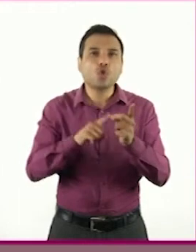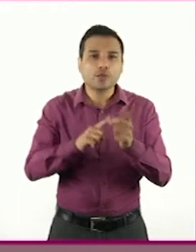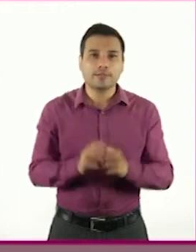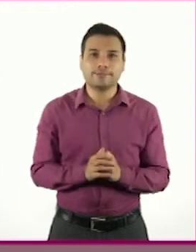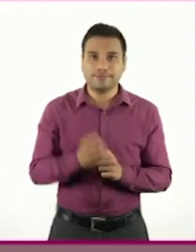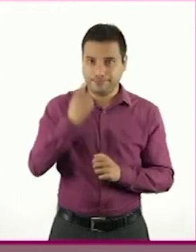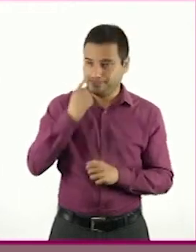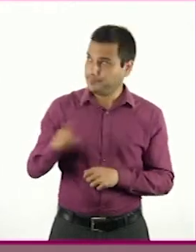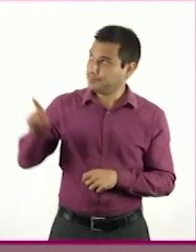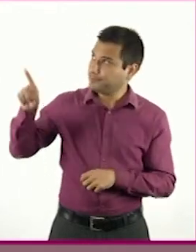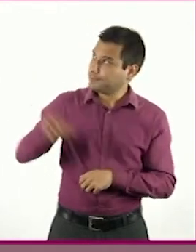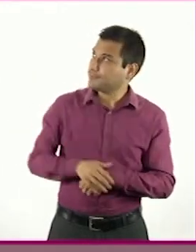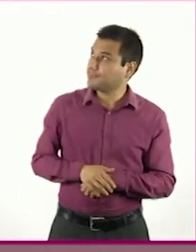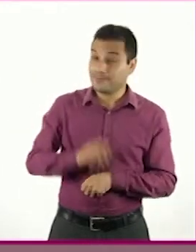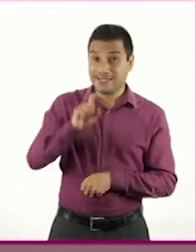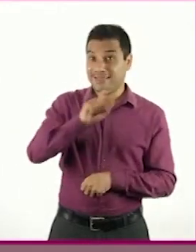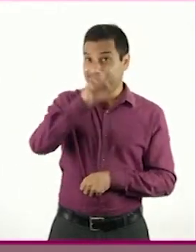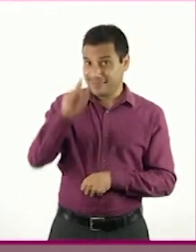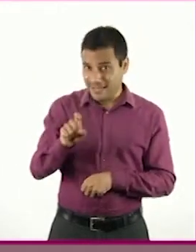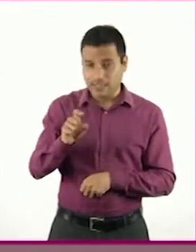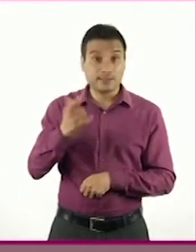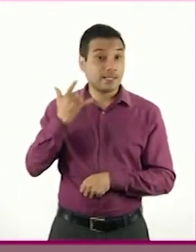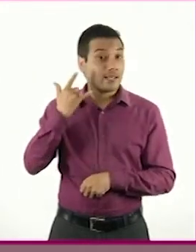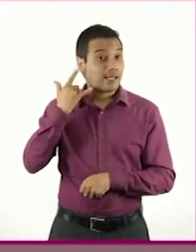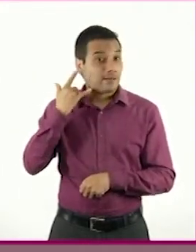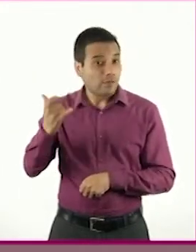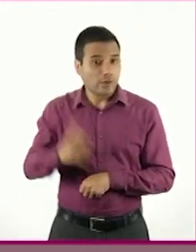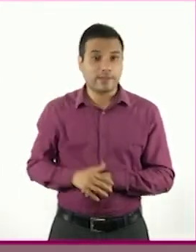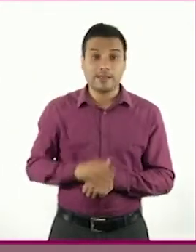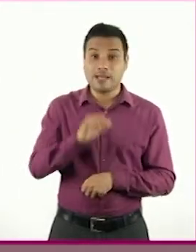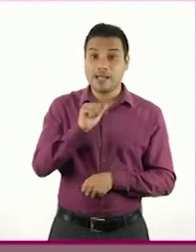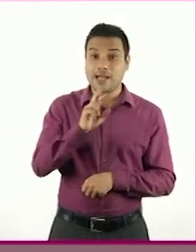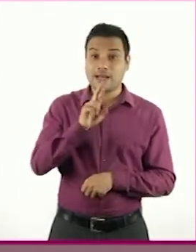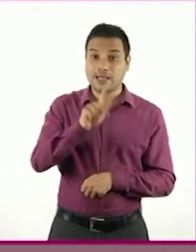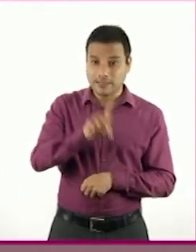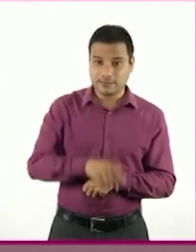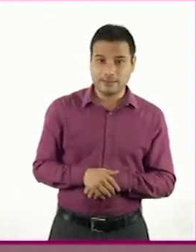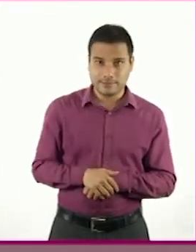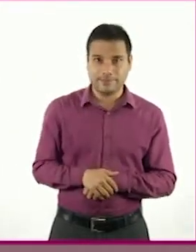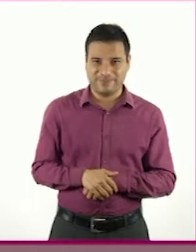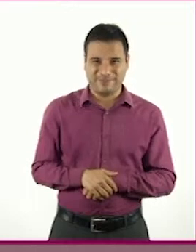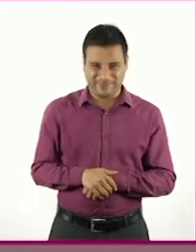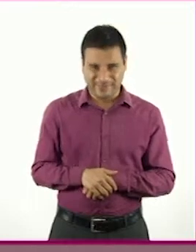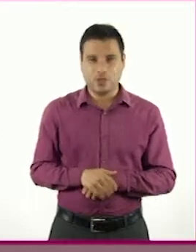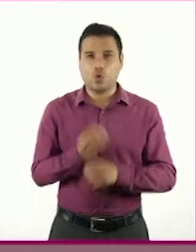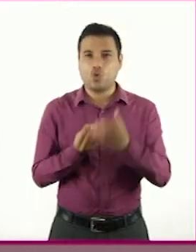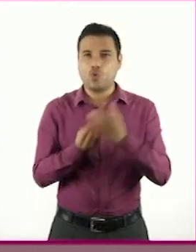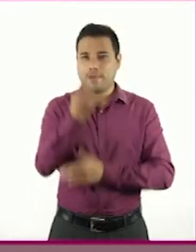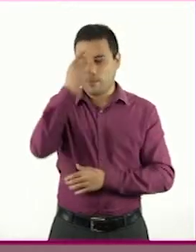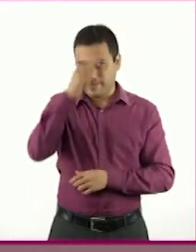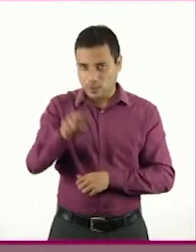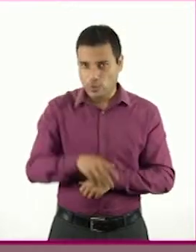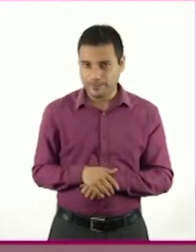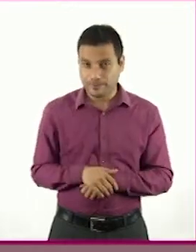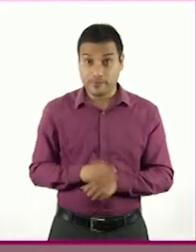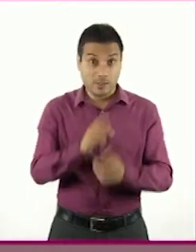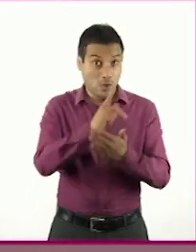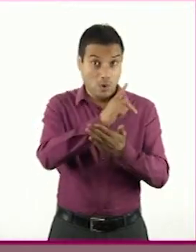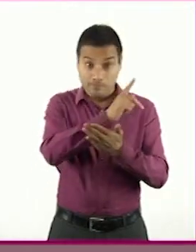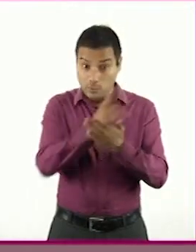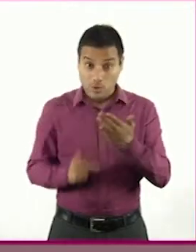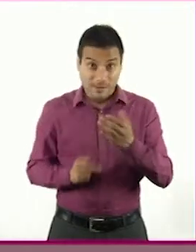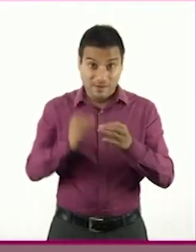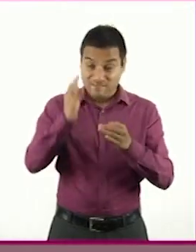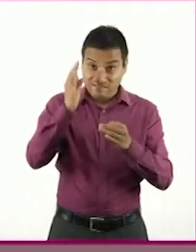Texas, California, Arkansas, Arizona y Nuevo México. Al eliminarse el programa